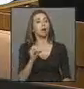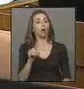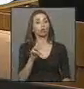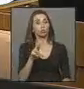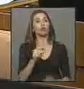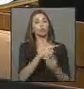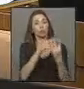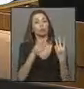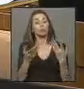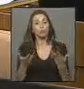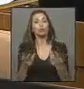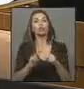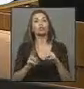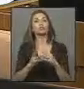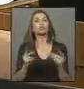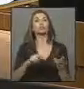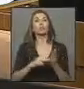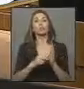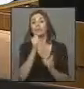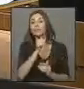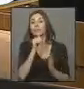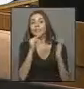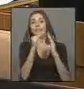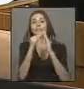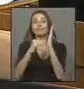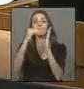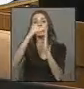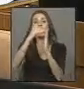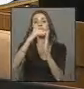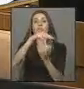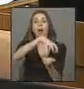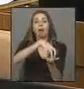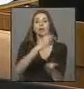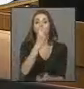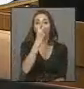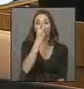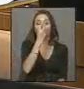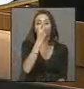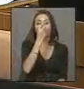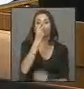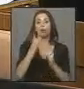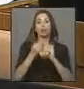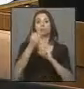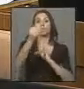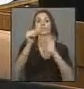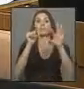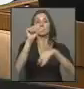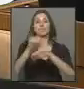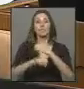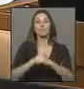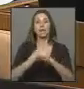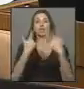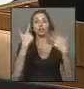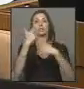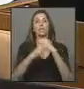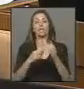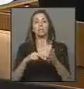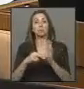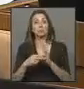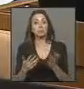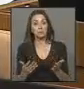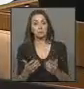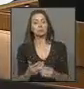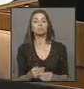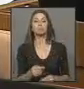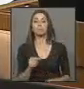permitir solucionar los problemas habitacionales que afectan a Osorno de aquí a 6 o 7 años más. En esta